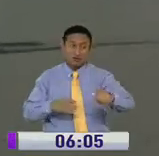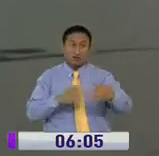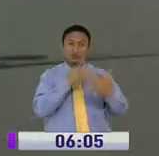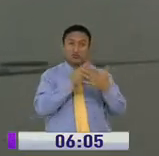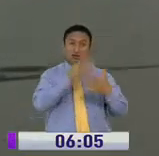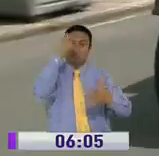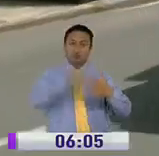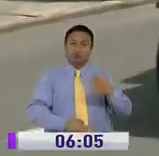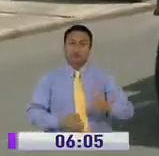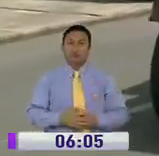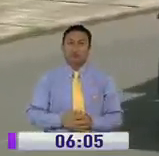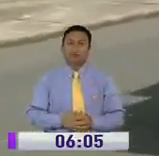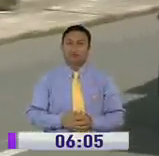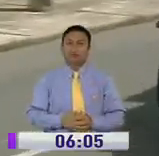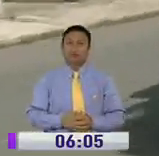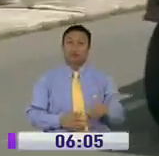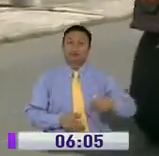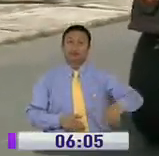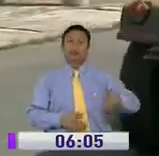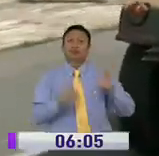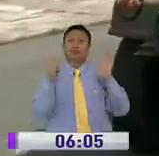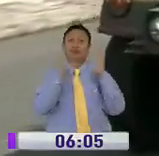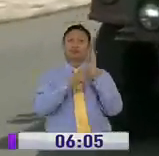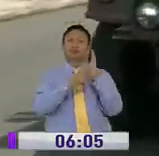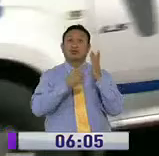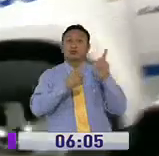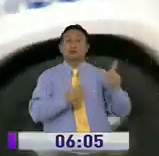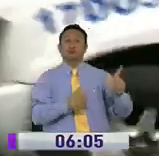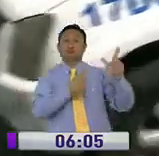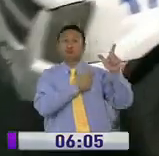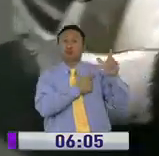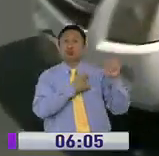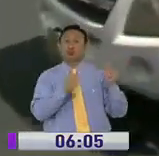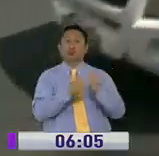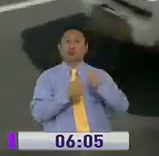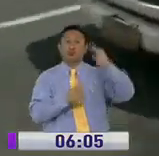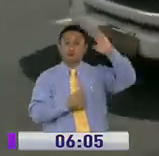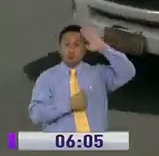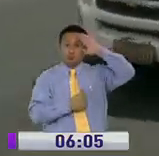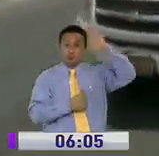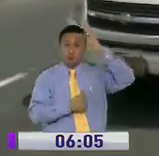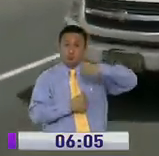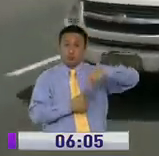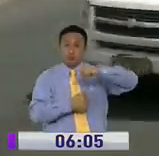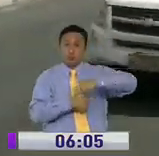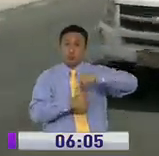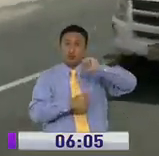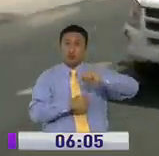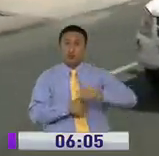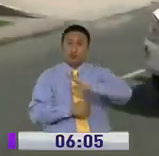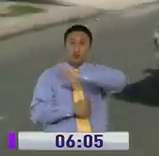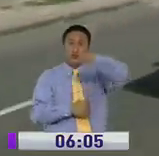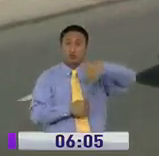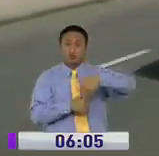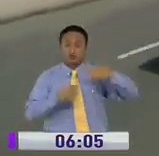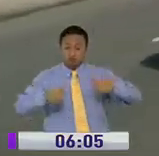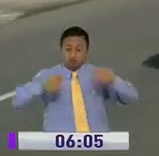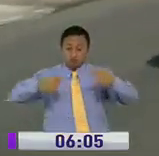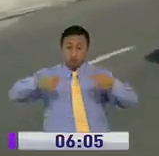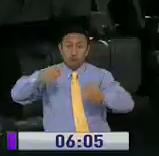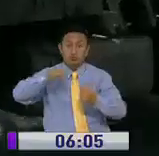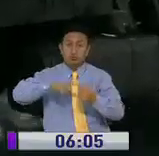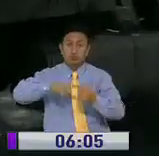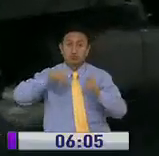fuertemente sancionada. Con esta alarma, Fuerzas Armadas, conjuntamente con la Policía Nacional, recorren todos los días la